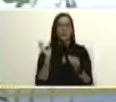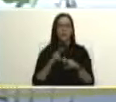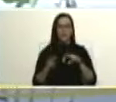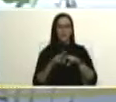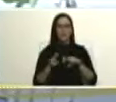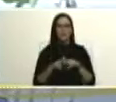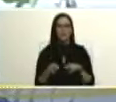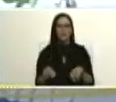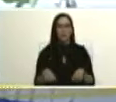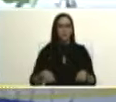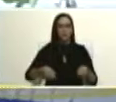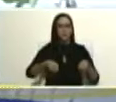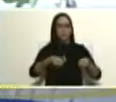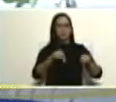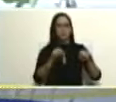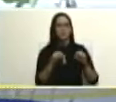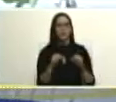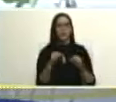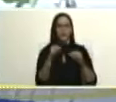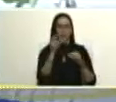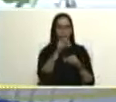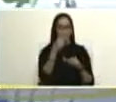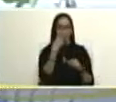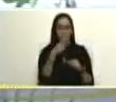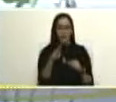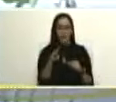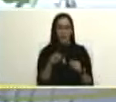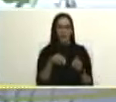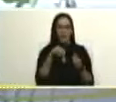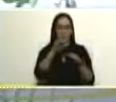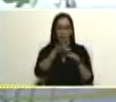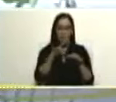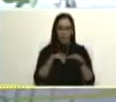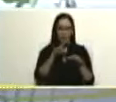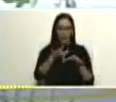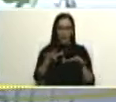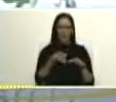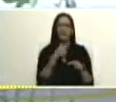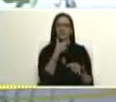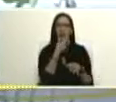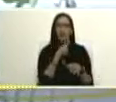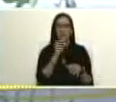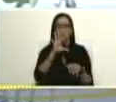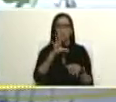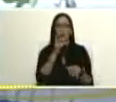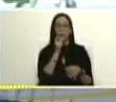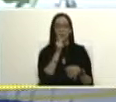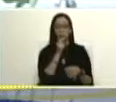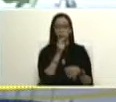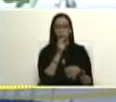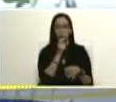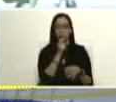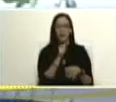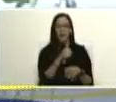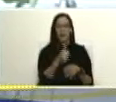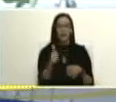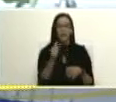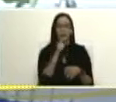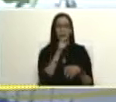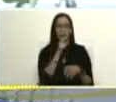las niñas, sí, para que la gente vea la máquina. Es sencillito, son 5 preguntas. Cada